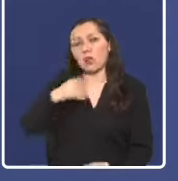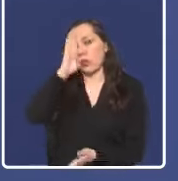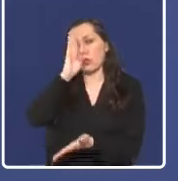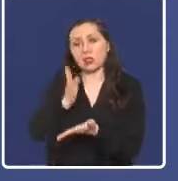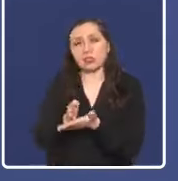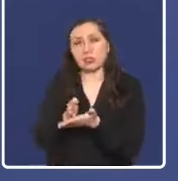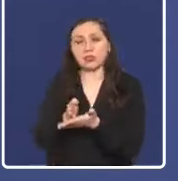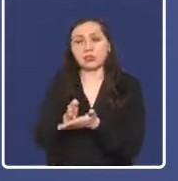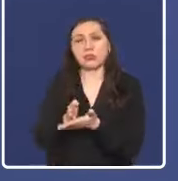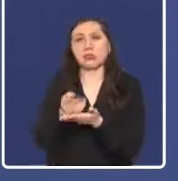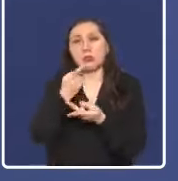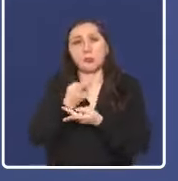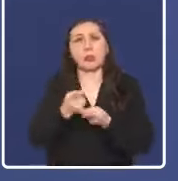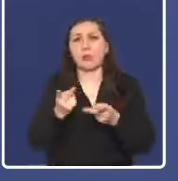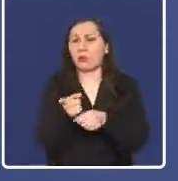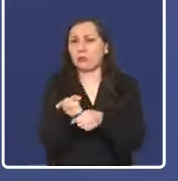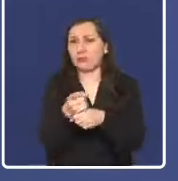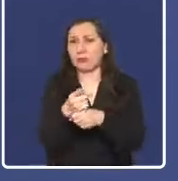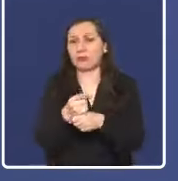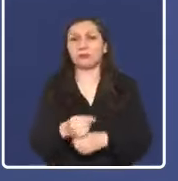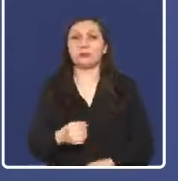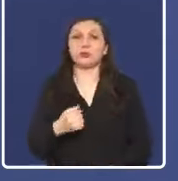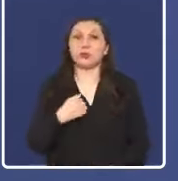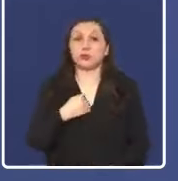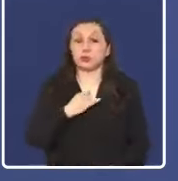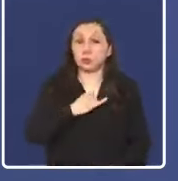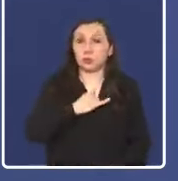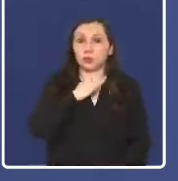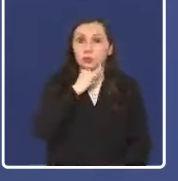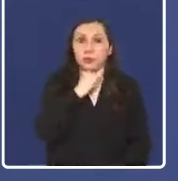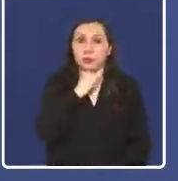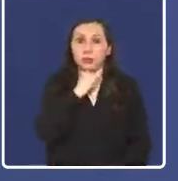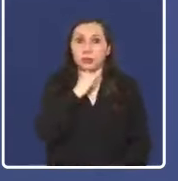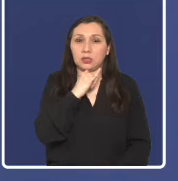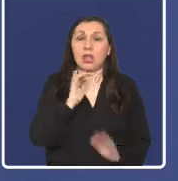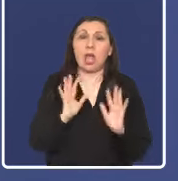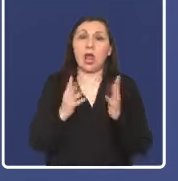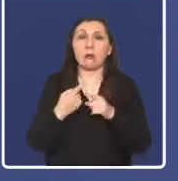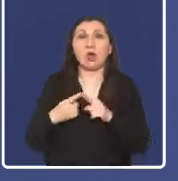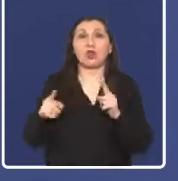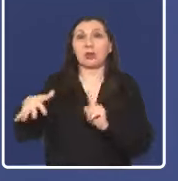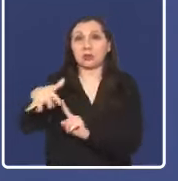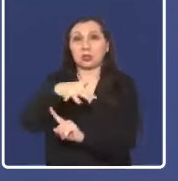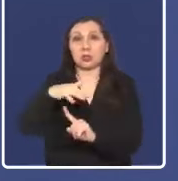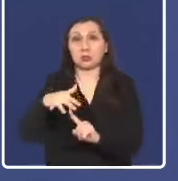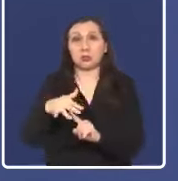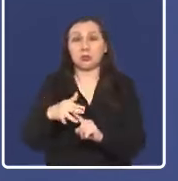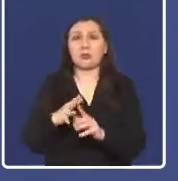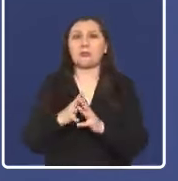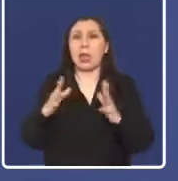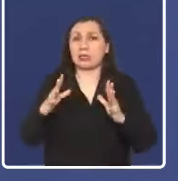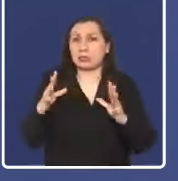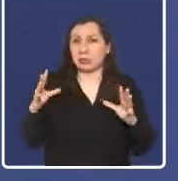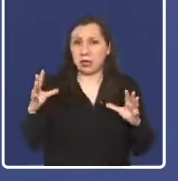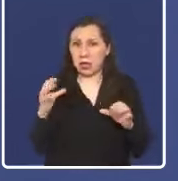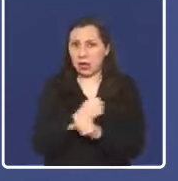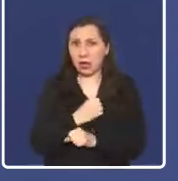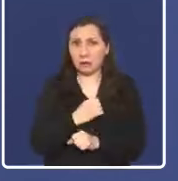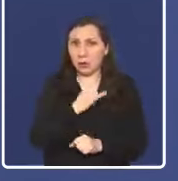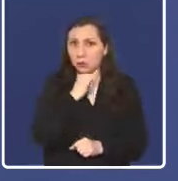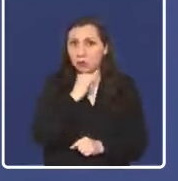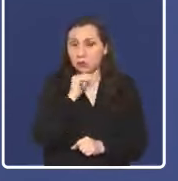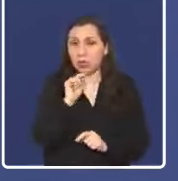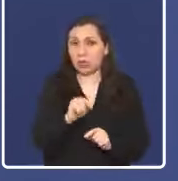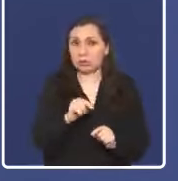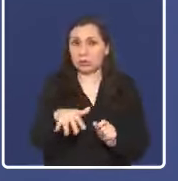decisión y eso se hizo público rápidamente. Yo no sé si habrá otro caso en donde se haya actuado con más velocidad en